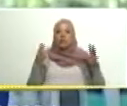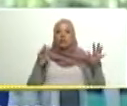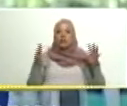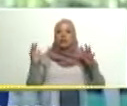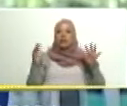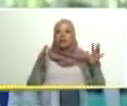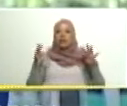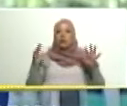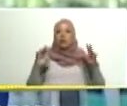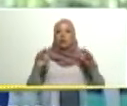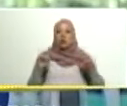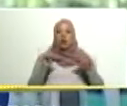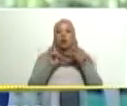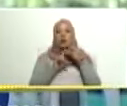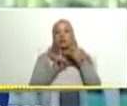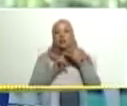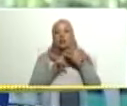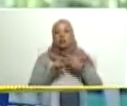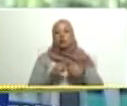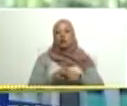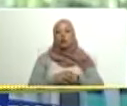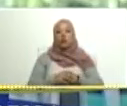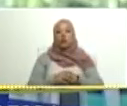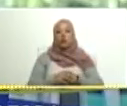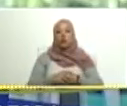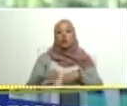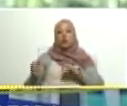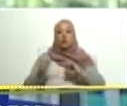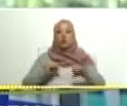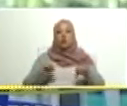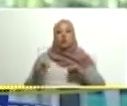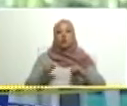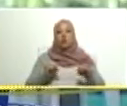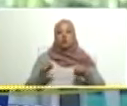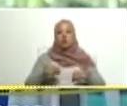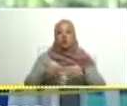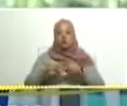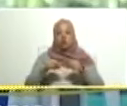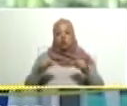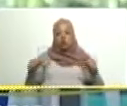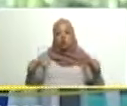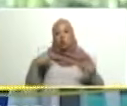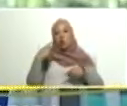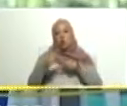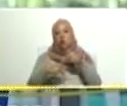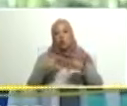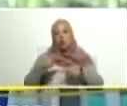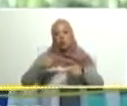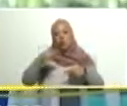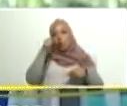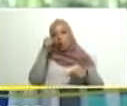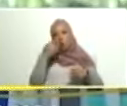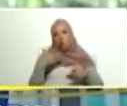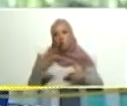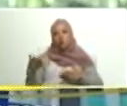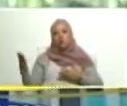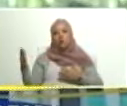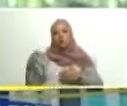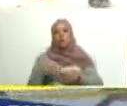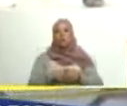En tercer lugar, al movimiento de agroproductores y asociados del campo.